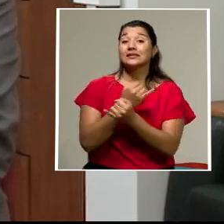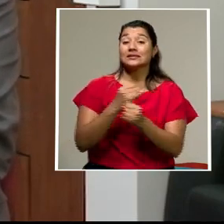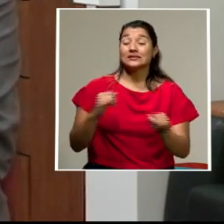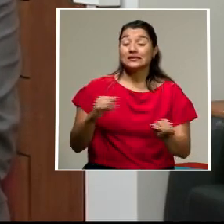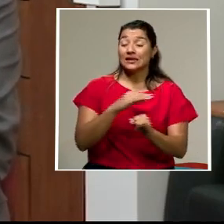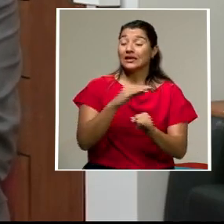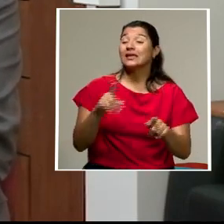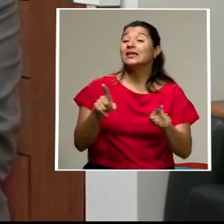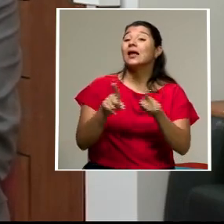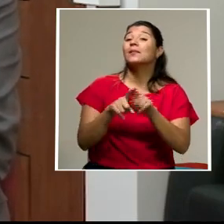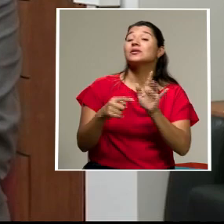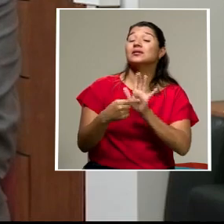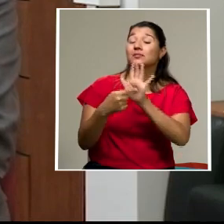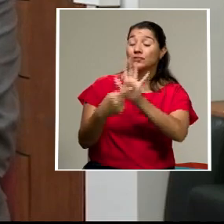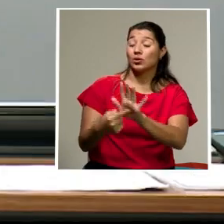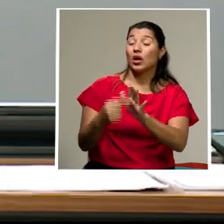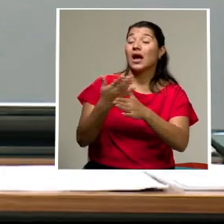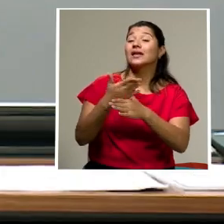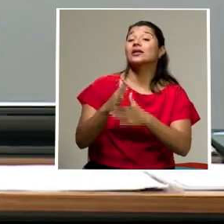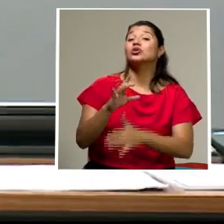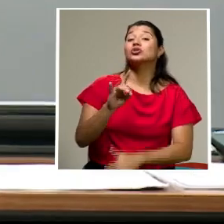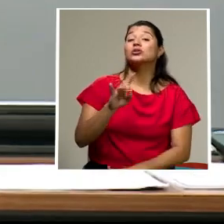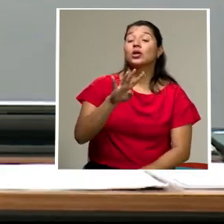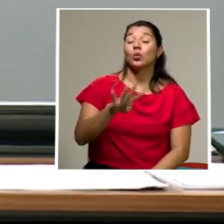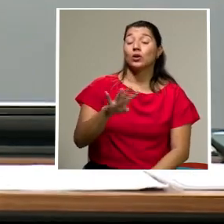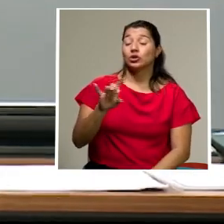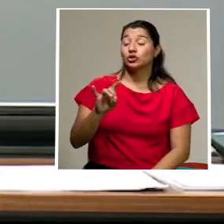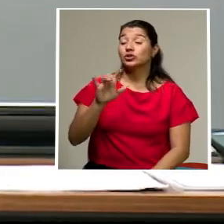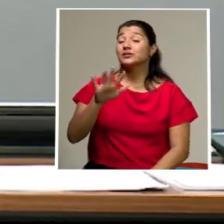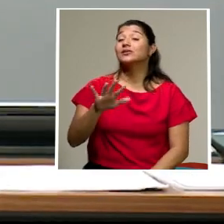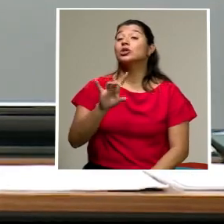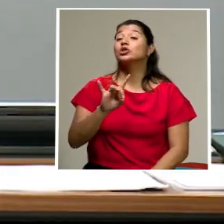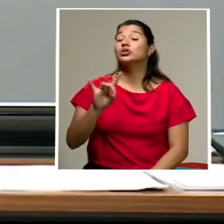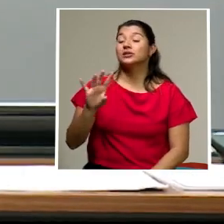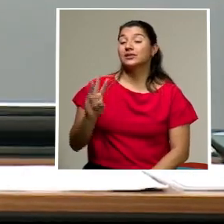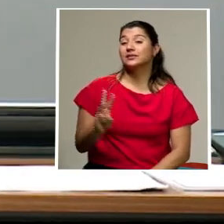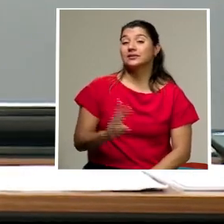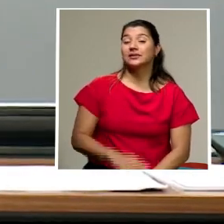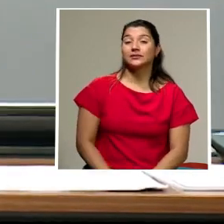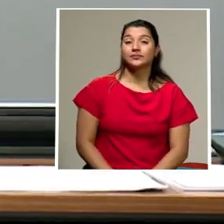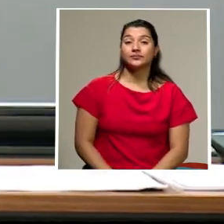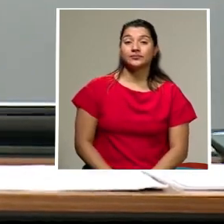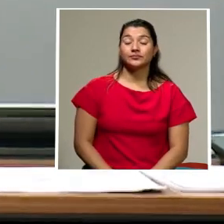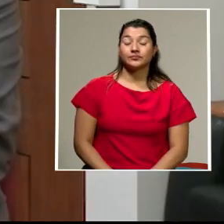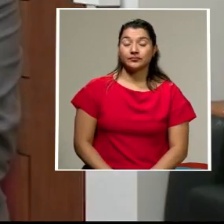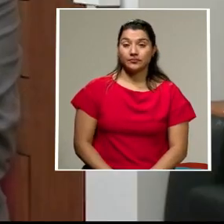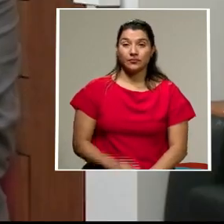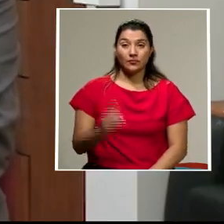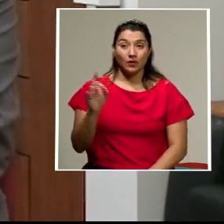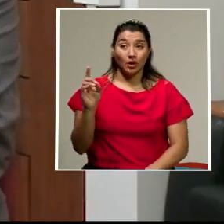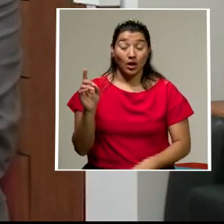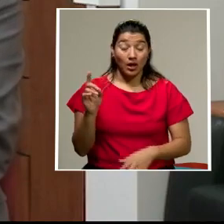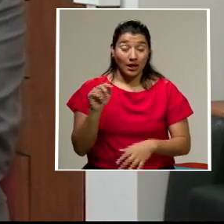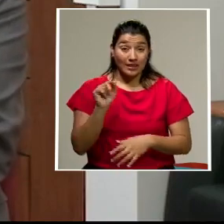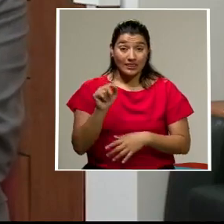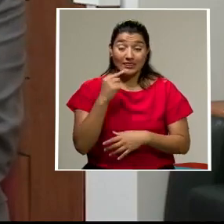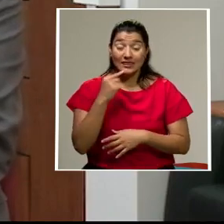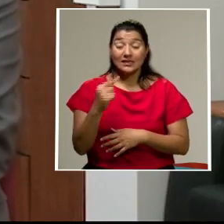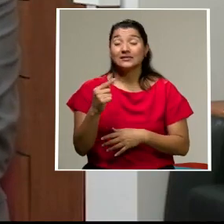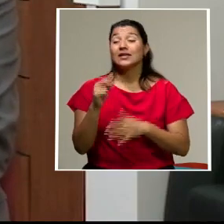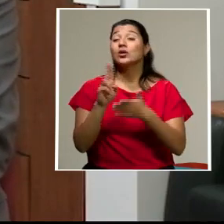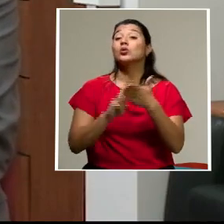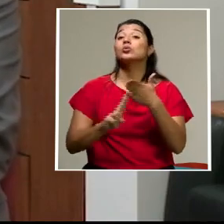constitucionalmente en el artículo 84, 85 y 87 de la Constitución Política, donde se establece que las